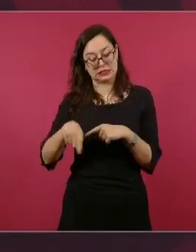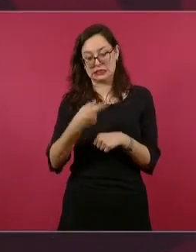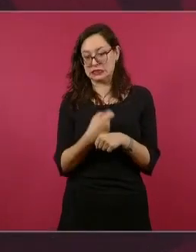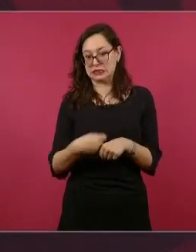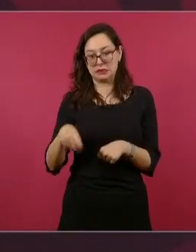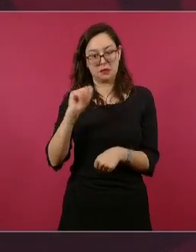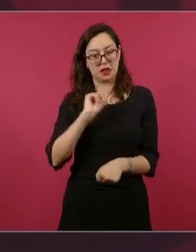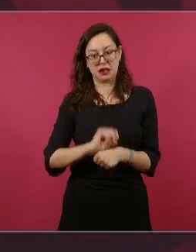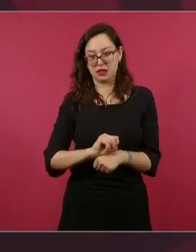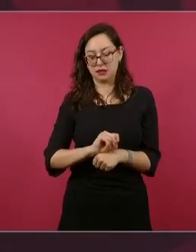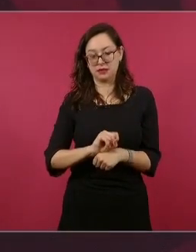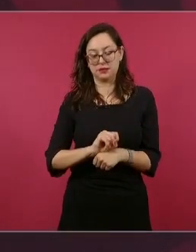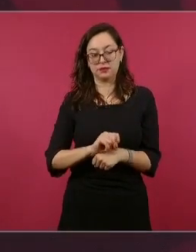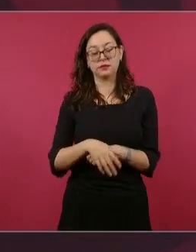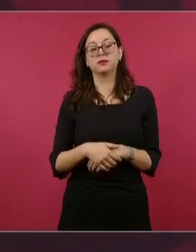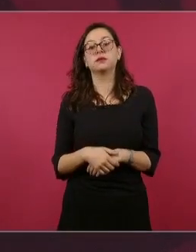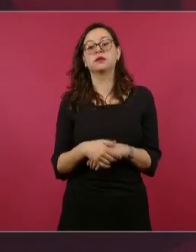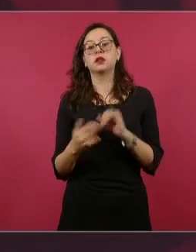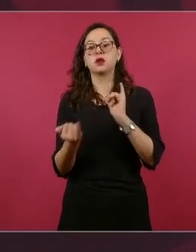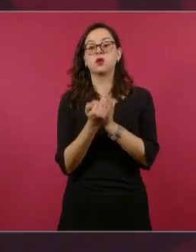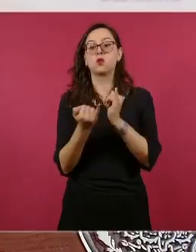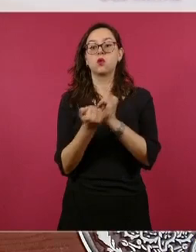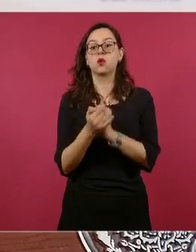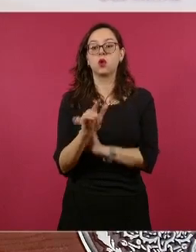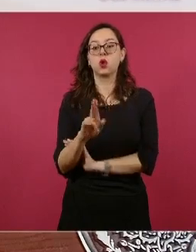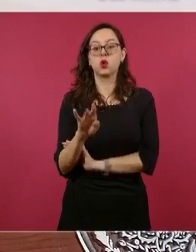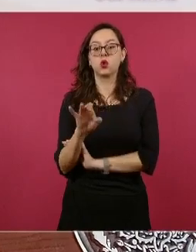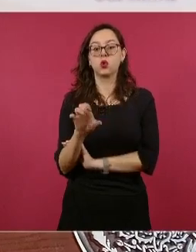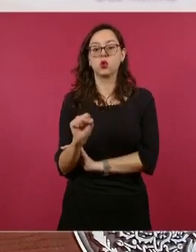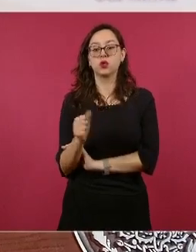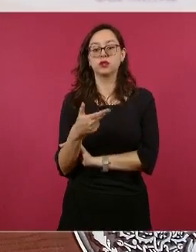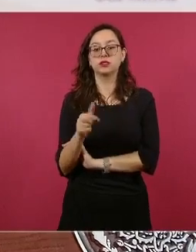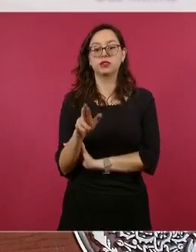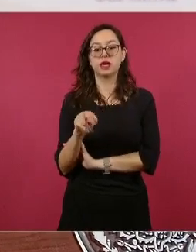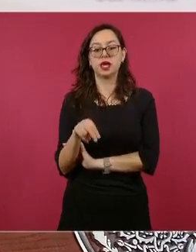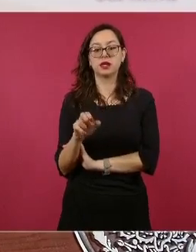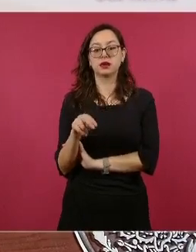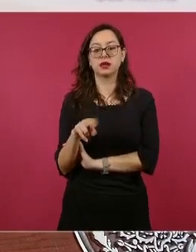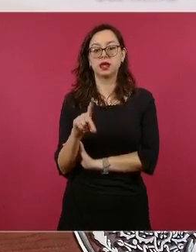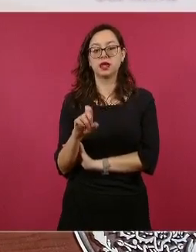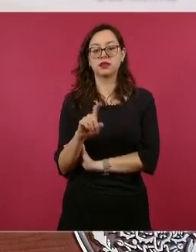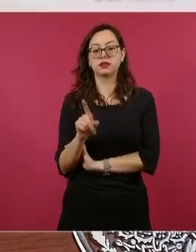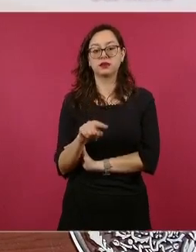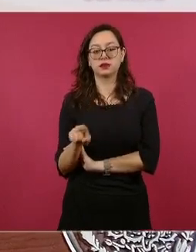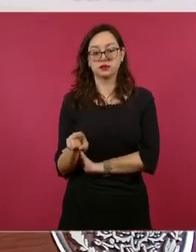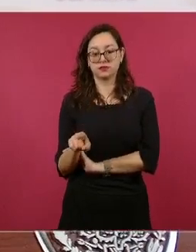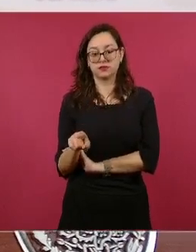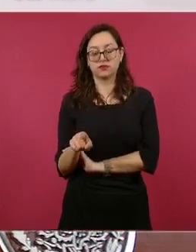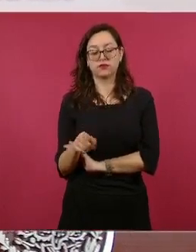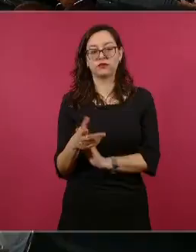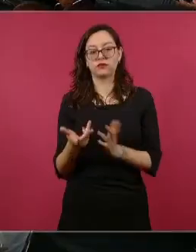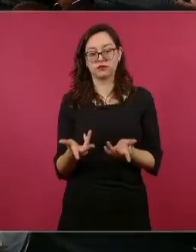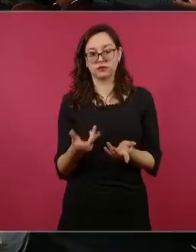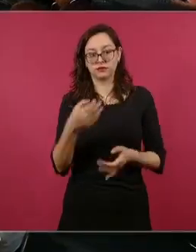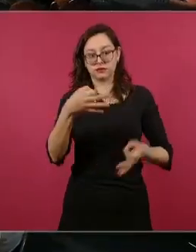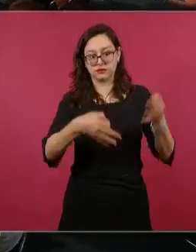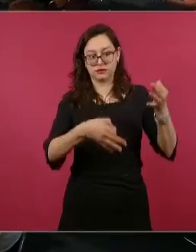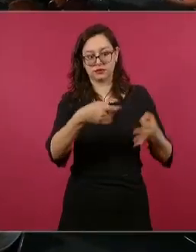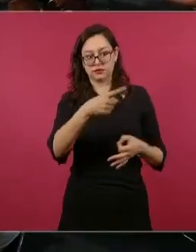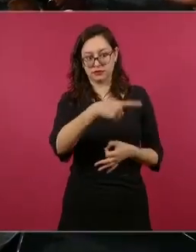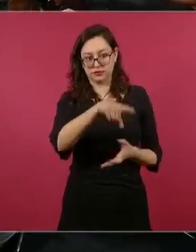y a Luis Hernández para que esté pendiente y que no vayan